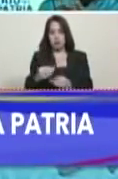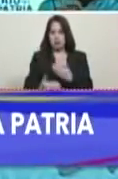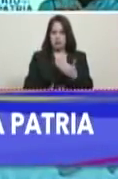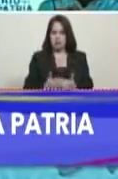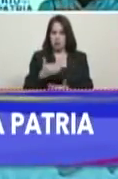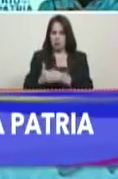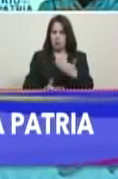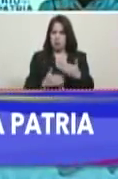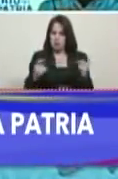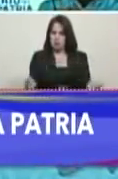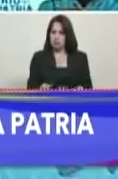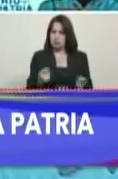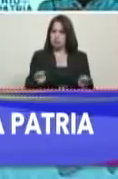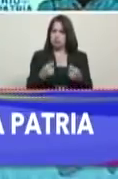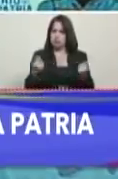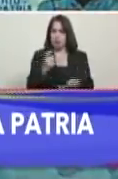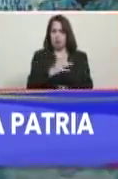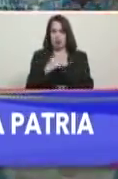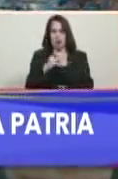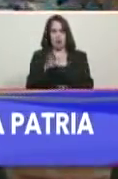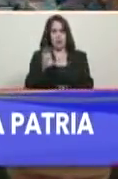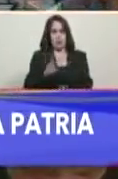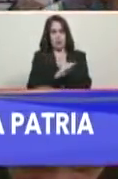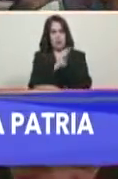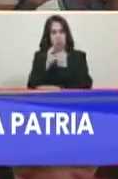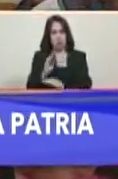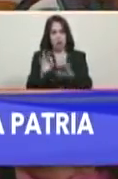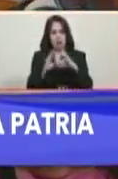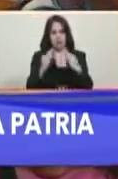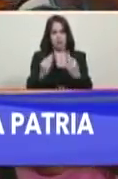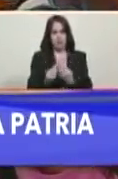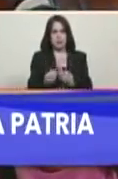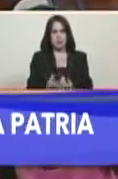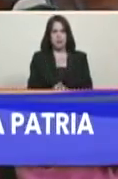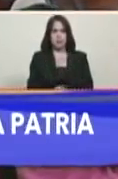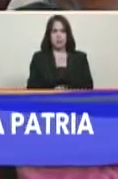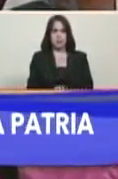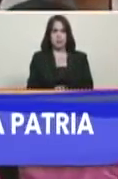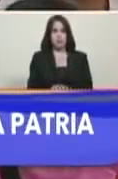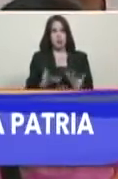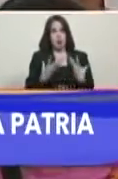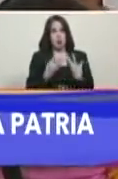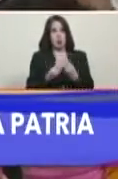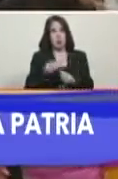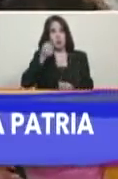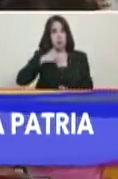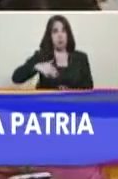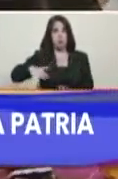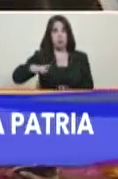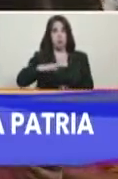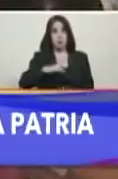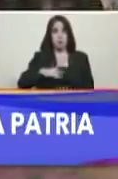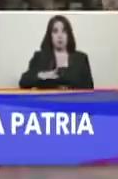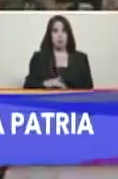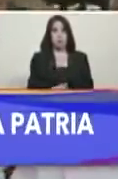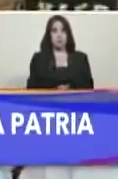avanzando con el carné de la patria y la protección a la familia y al pueblo.